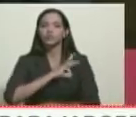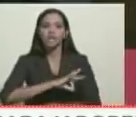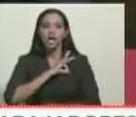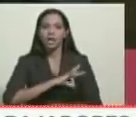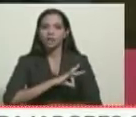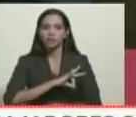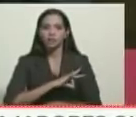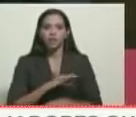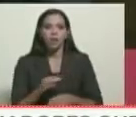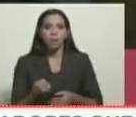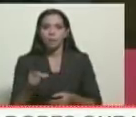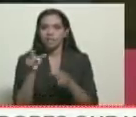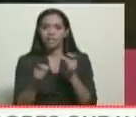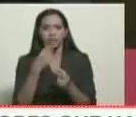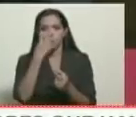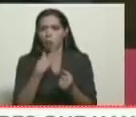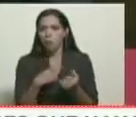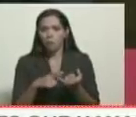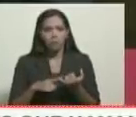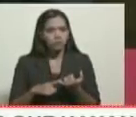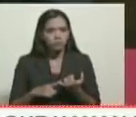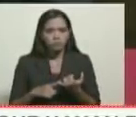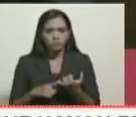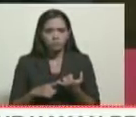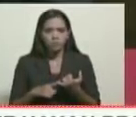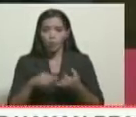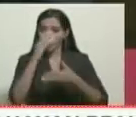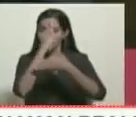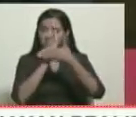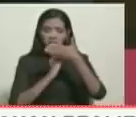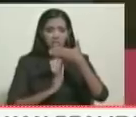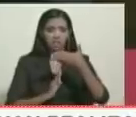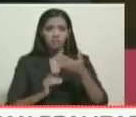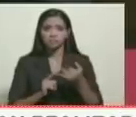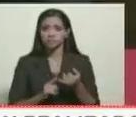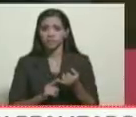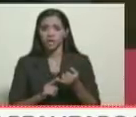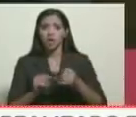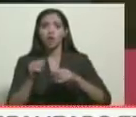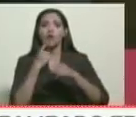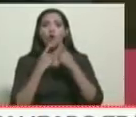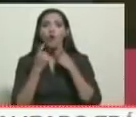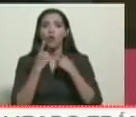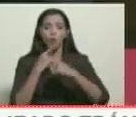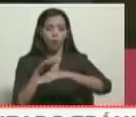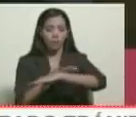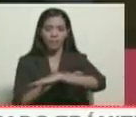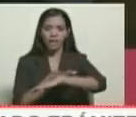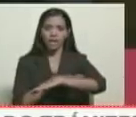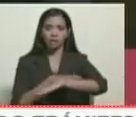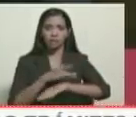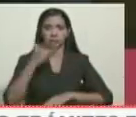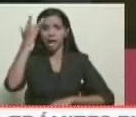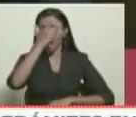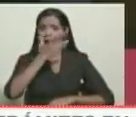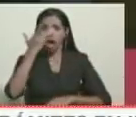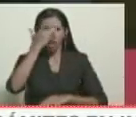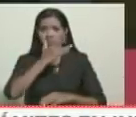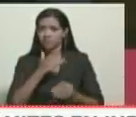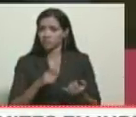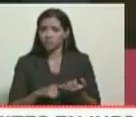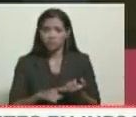gente humilde, por su color de piel, afrodescendiente, por su identidad